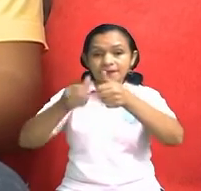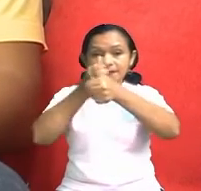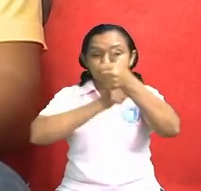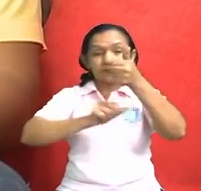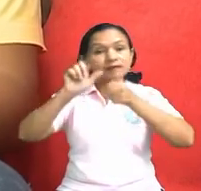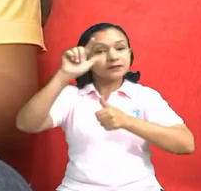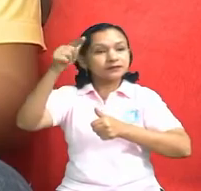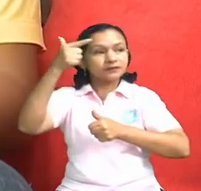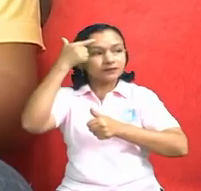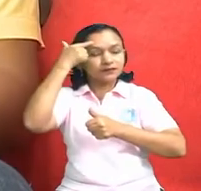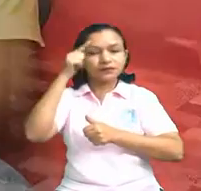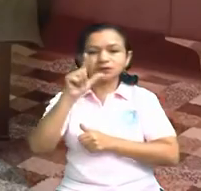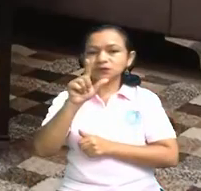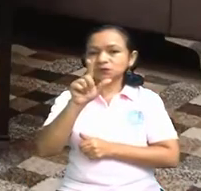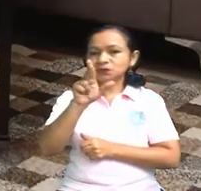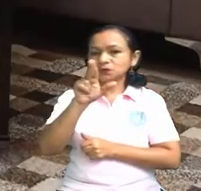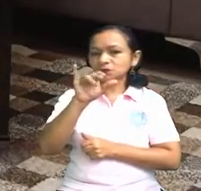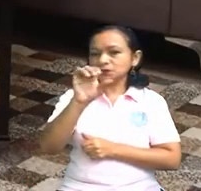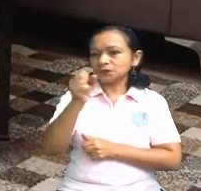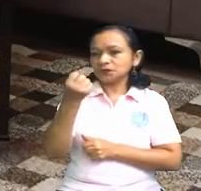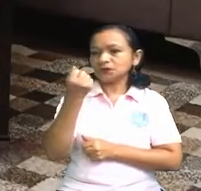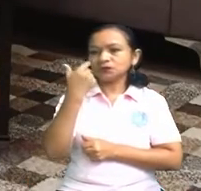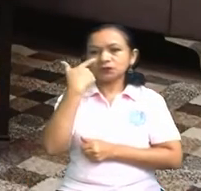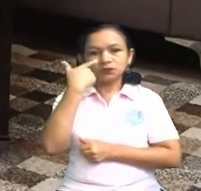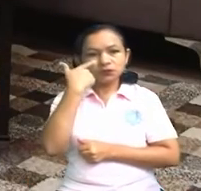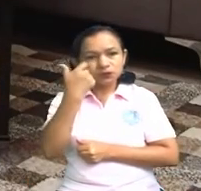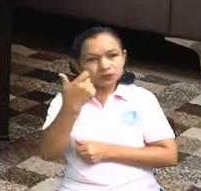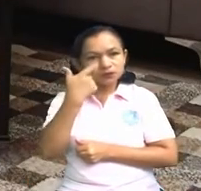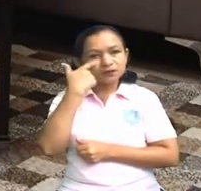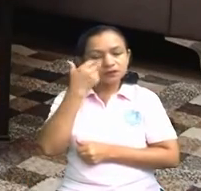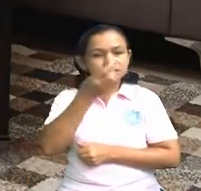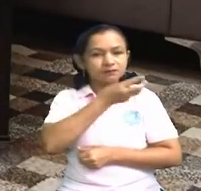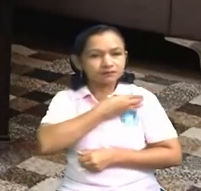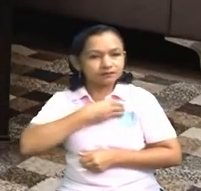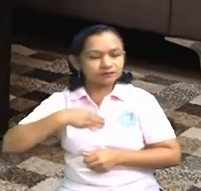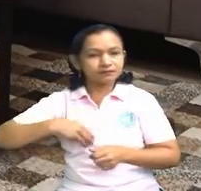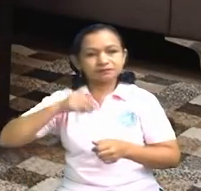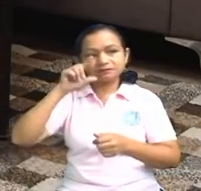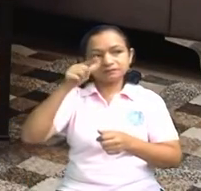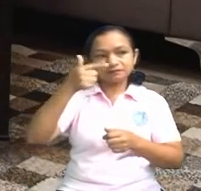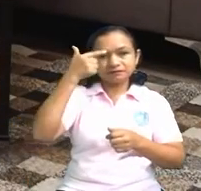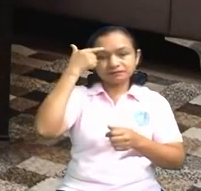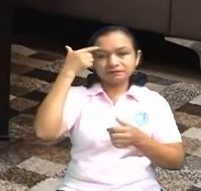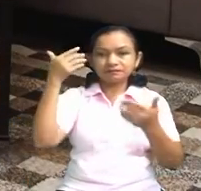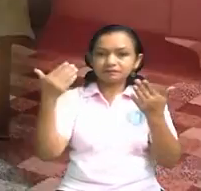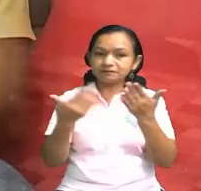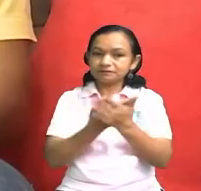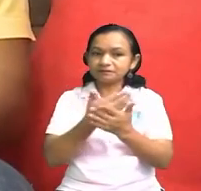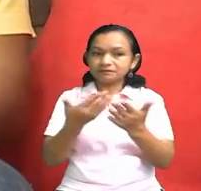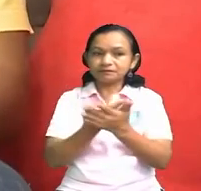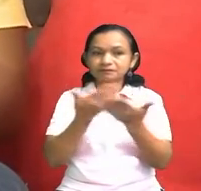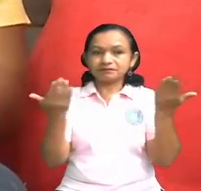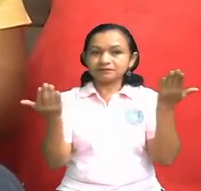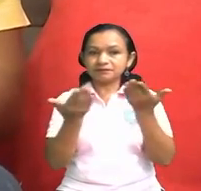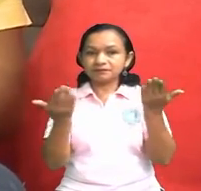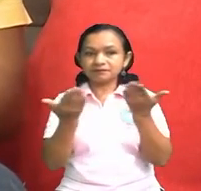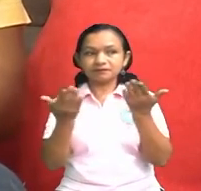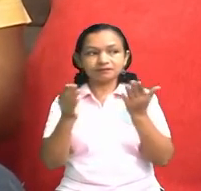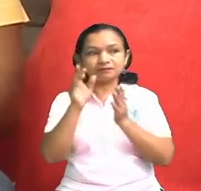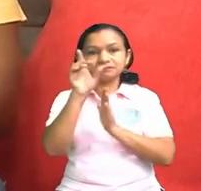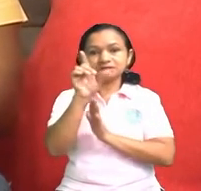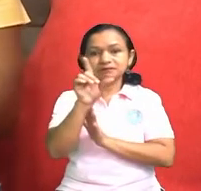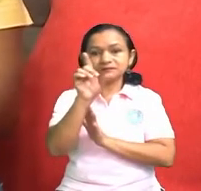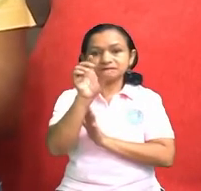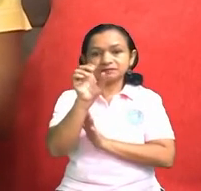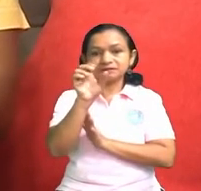Gobernación. Compañero Luis, pues conocer un poquito todo ese quehacer del Ministerio de Gobernación en esta nueva etapa. Usted mencionaba unos logros